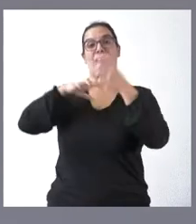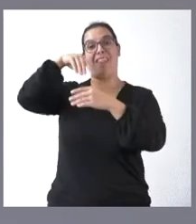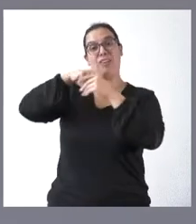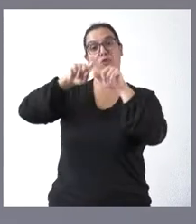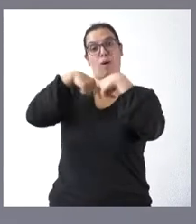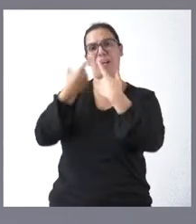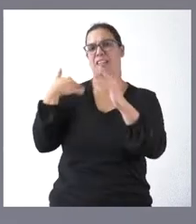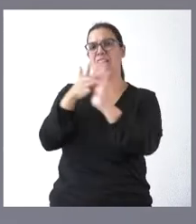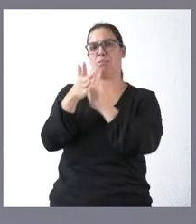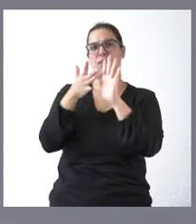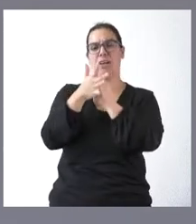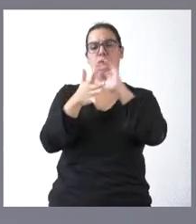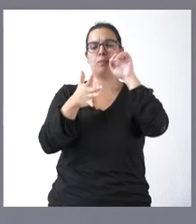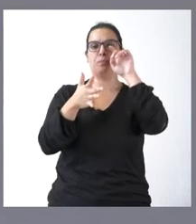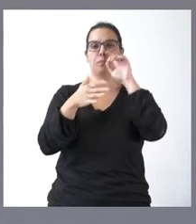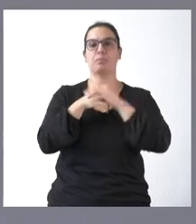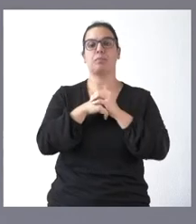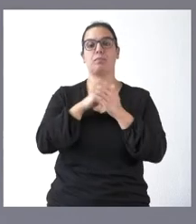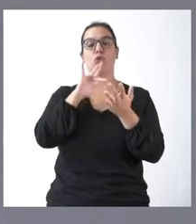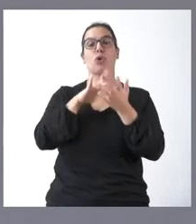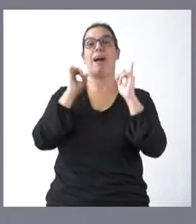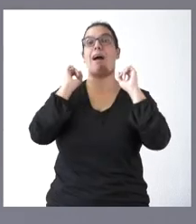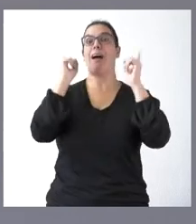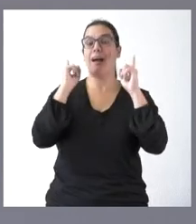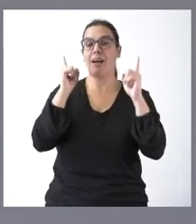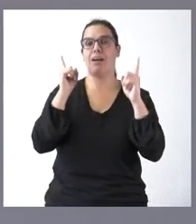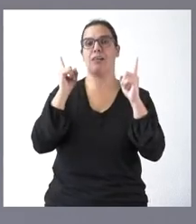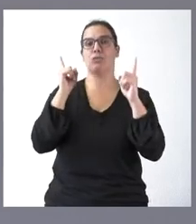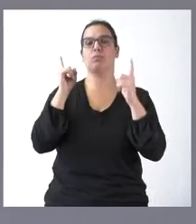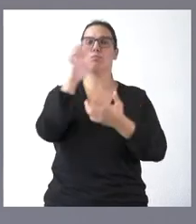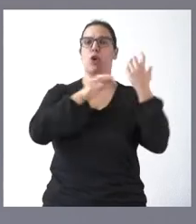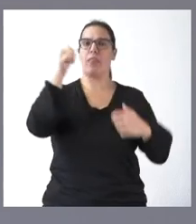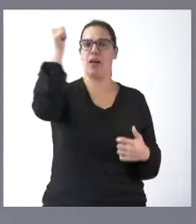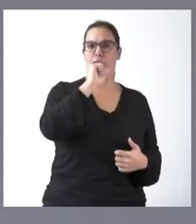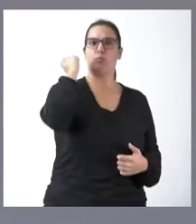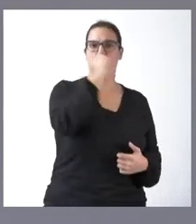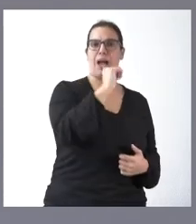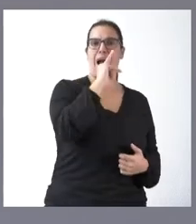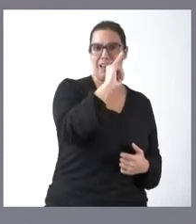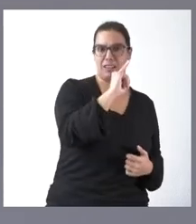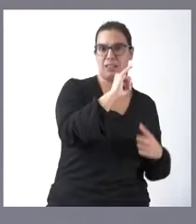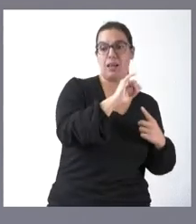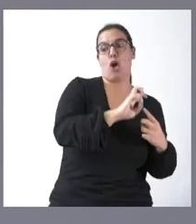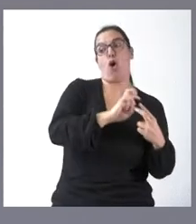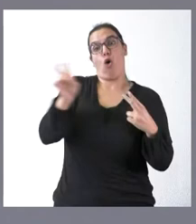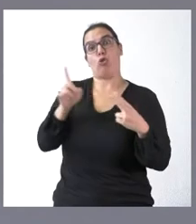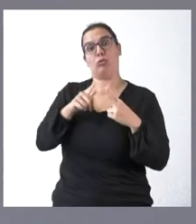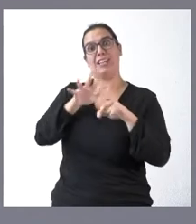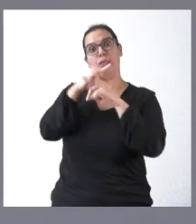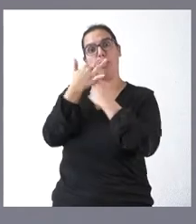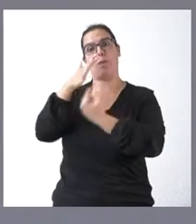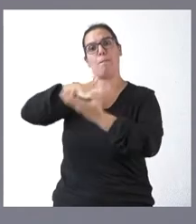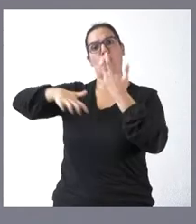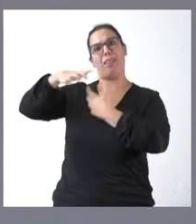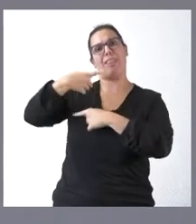hay casos de asesinatos por violencia de género y luego hay otros casos también de violencia